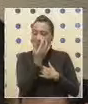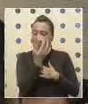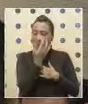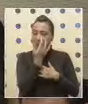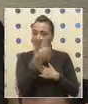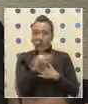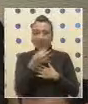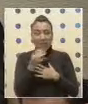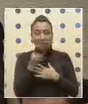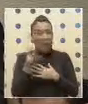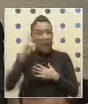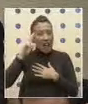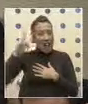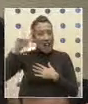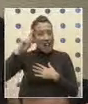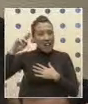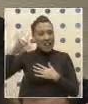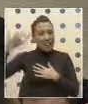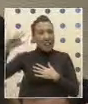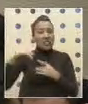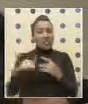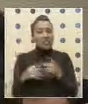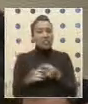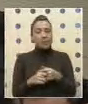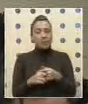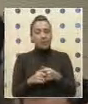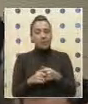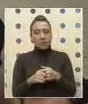algunas reflexiones que tienen que ver con